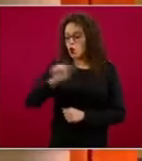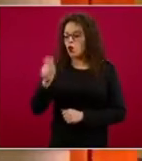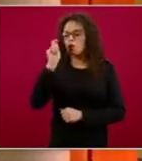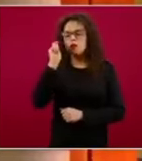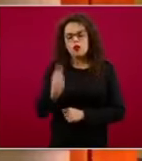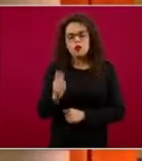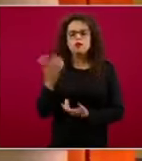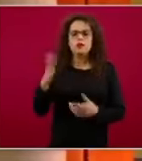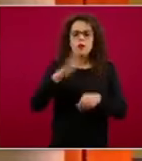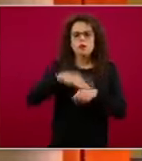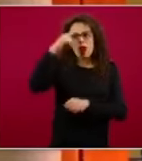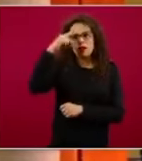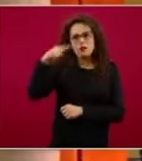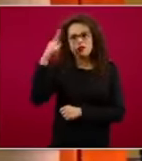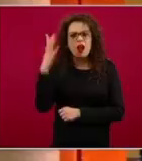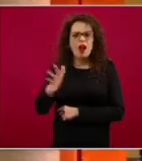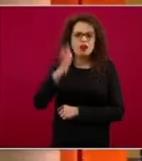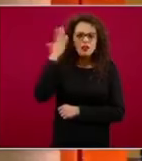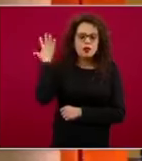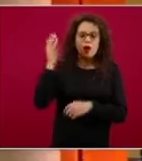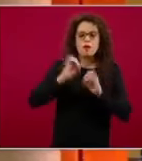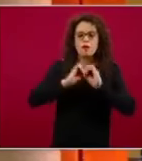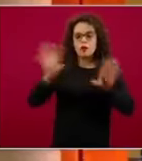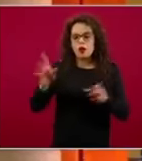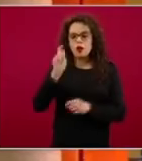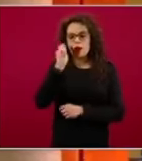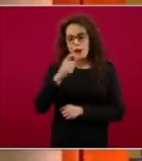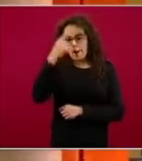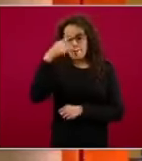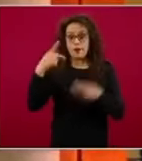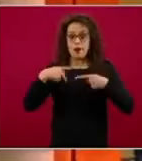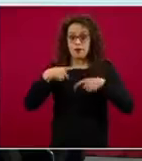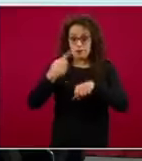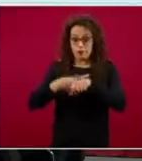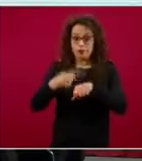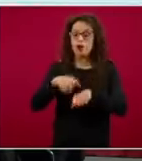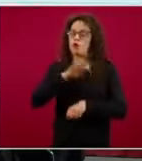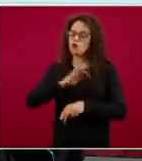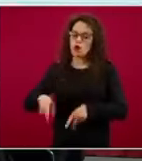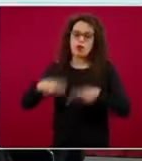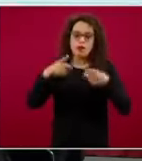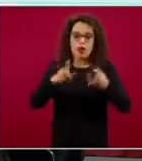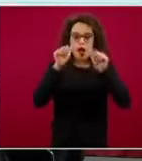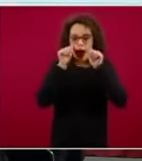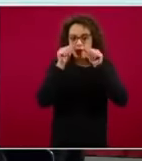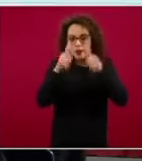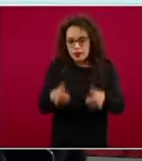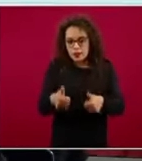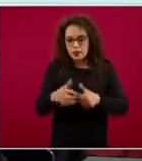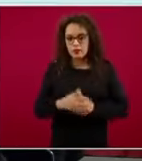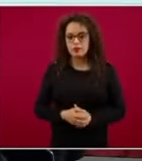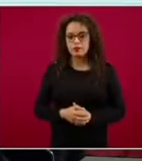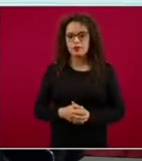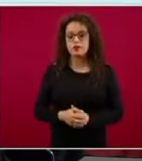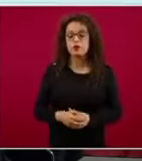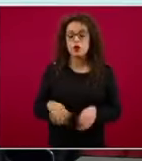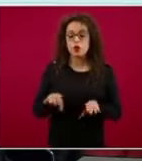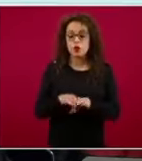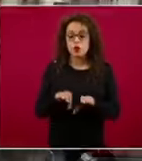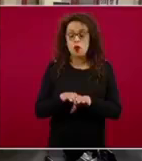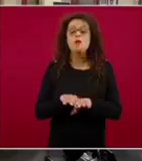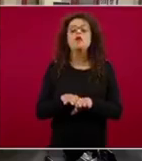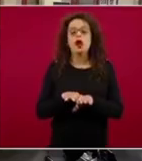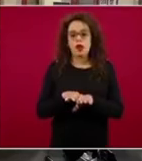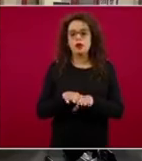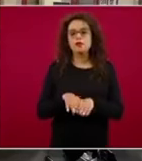ágil, de movilización de pacientes con atención prehospitalaria, se pueda mantener las capacidades en